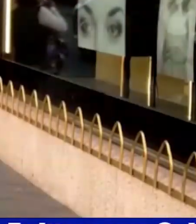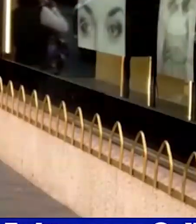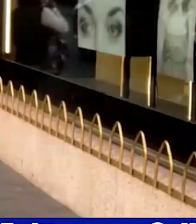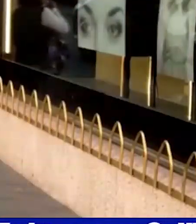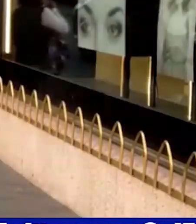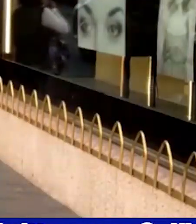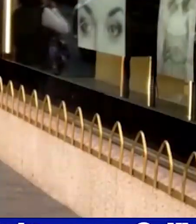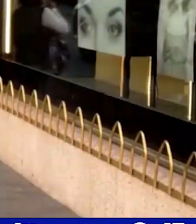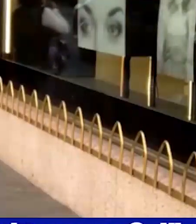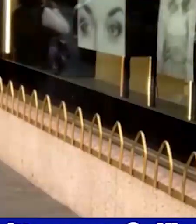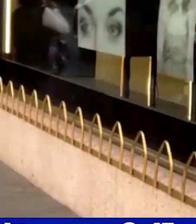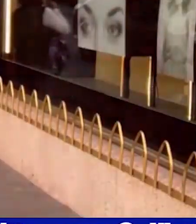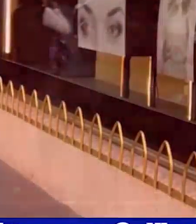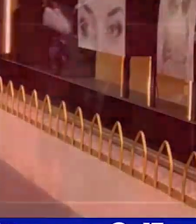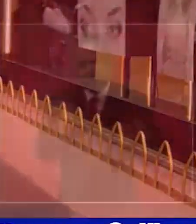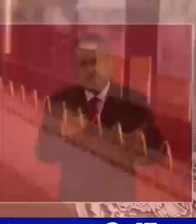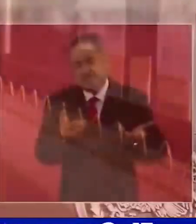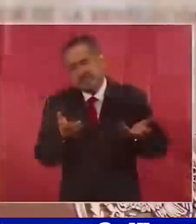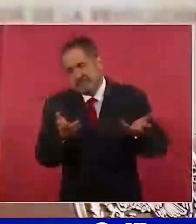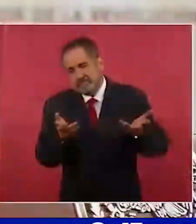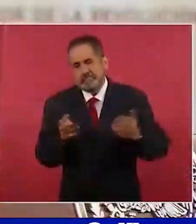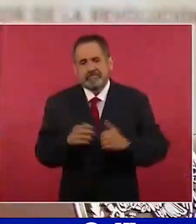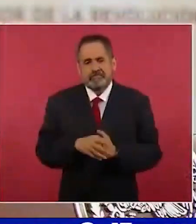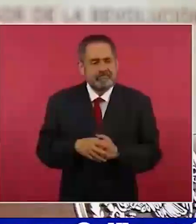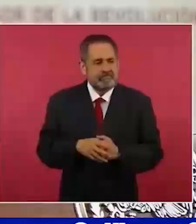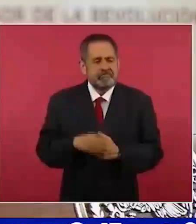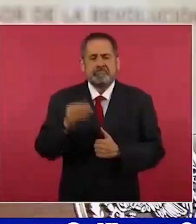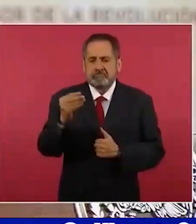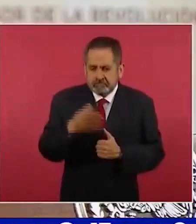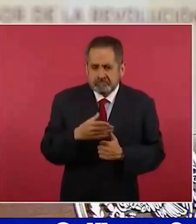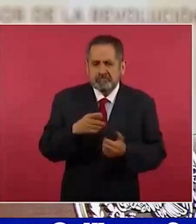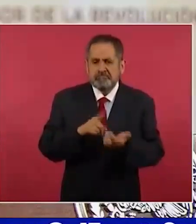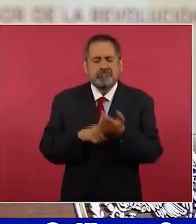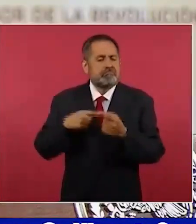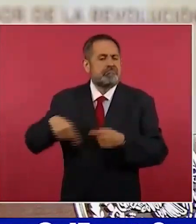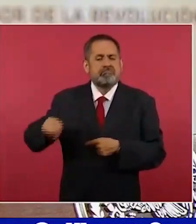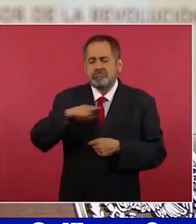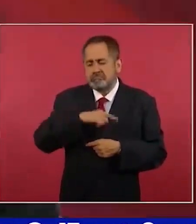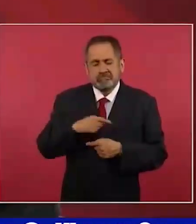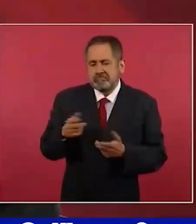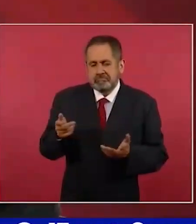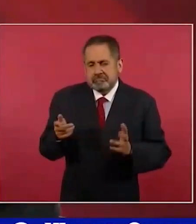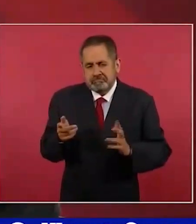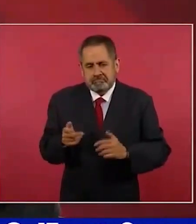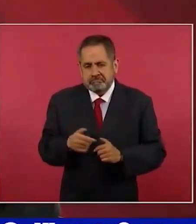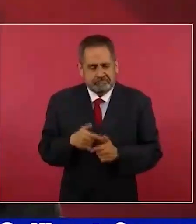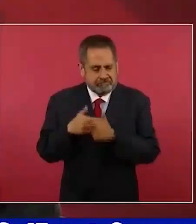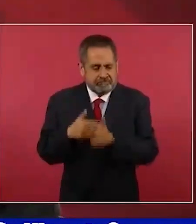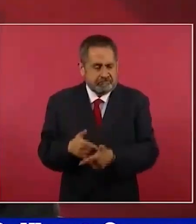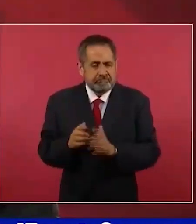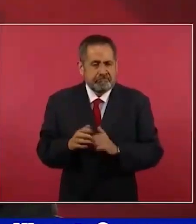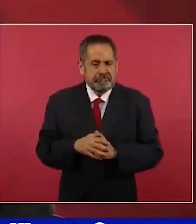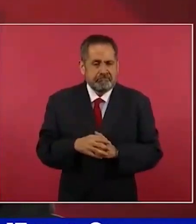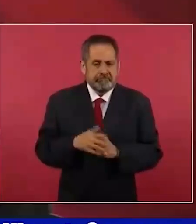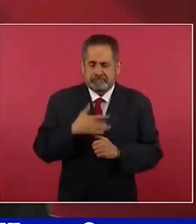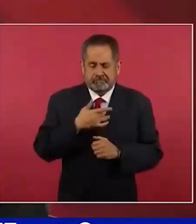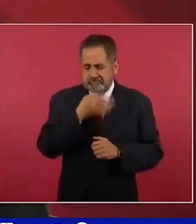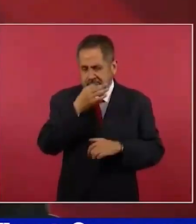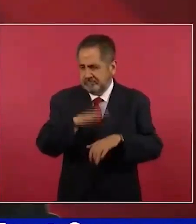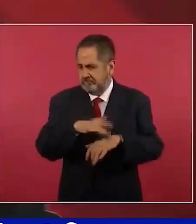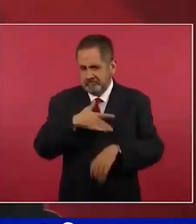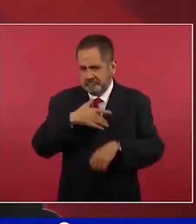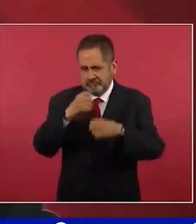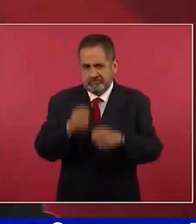presidente recomienda. La verdad que yo me sorprendí gratamente, porque además es una de las columnas que a mí me